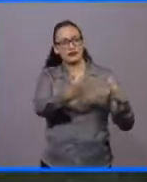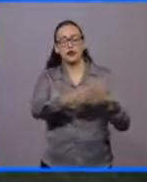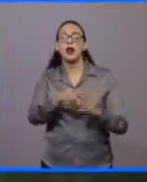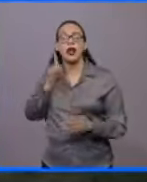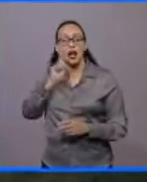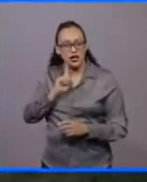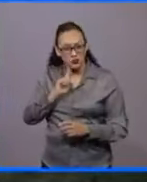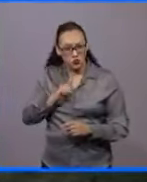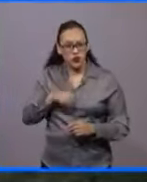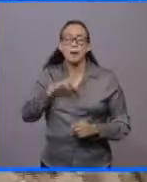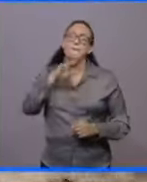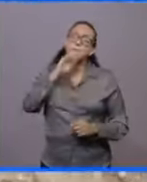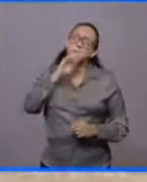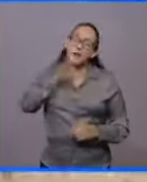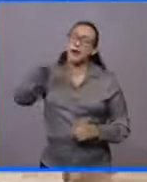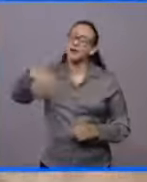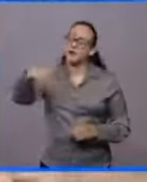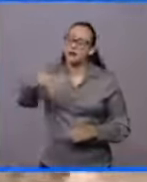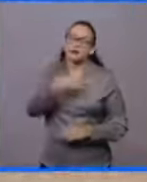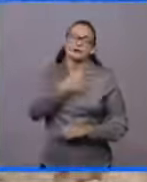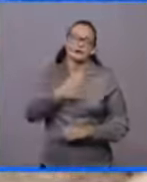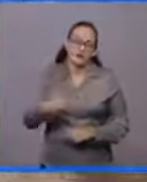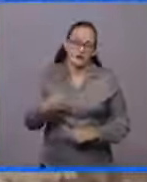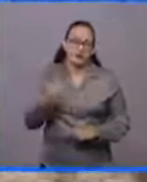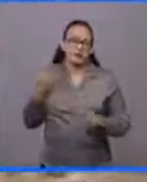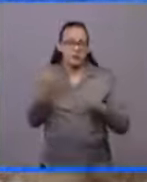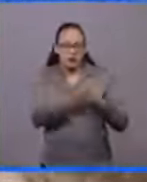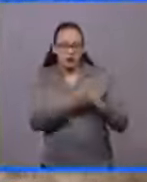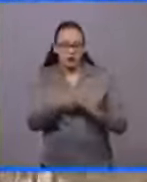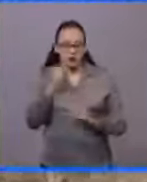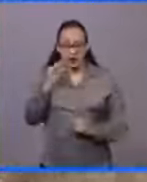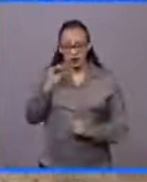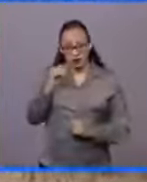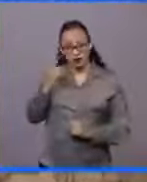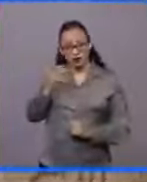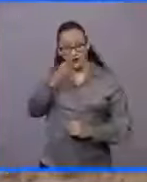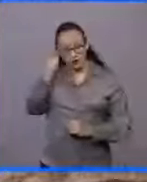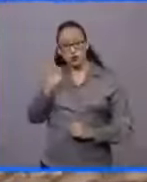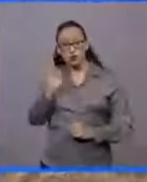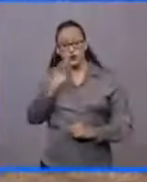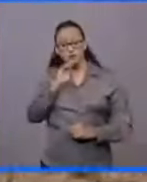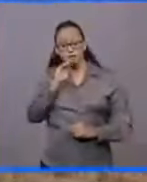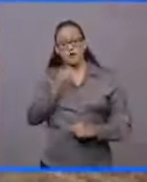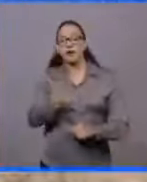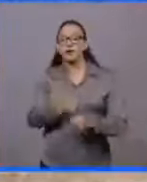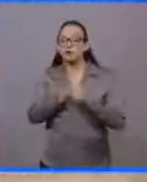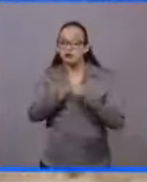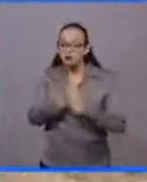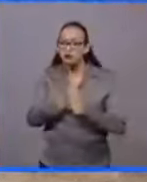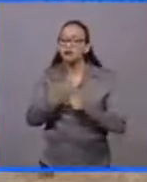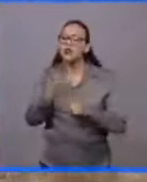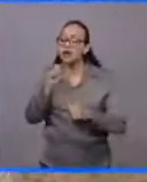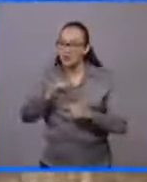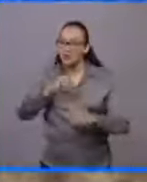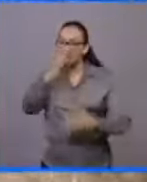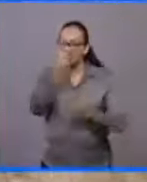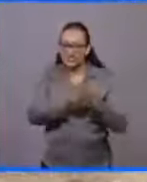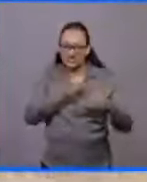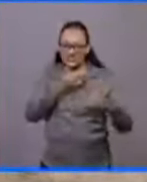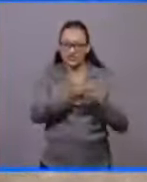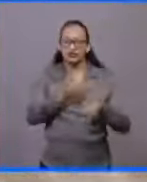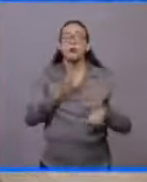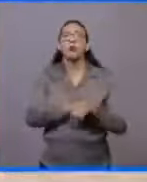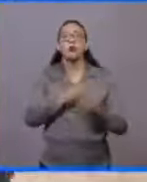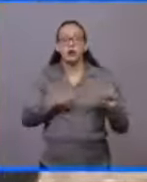las mujeres buscadoras en México, alertó que el 97% de estas ha sufrido violencia al